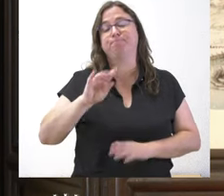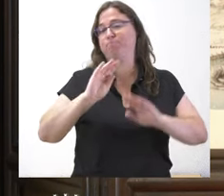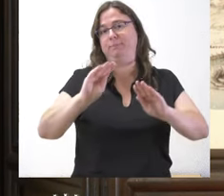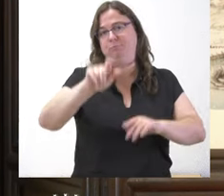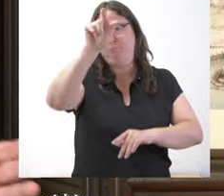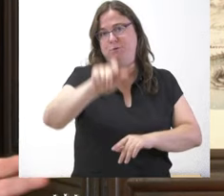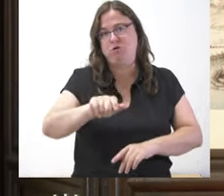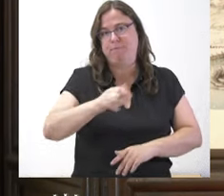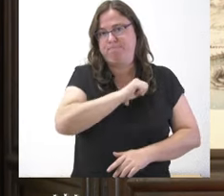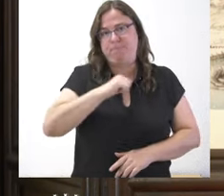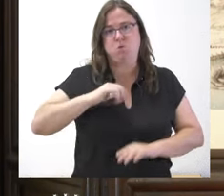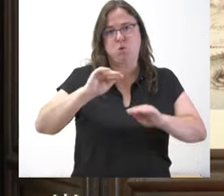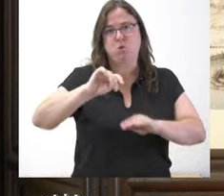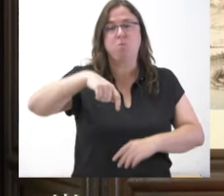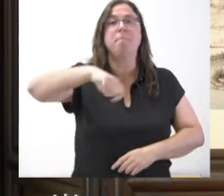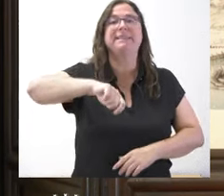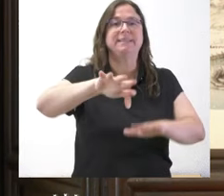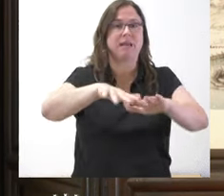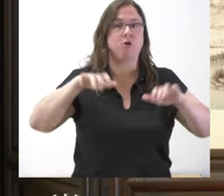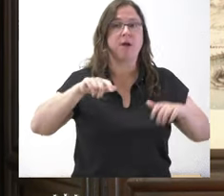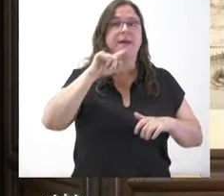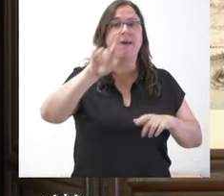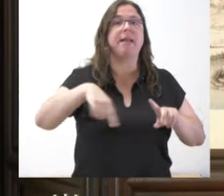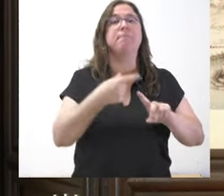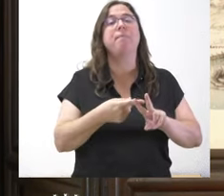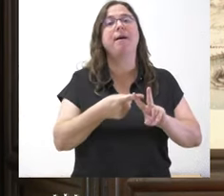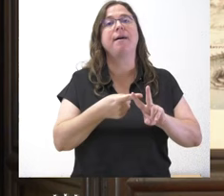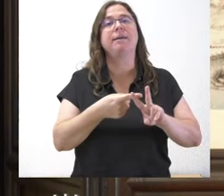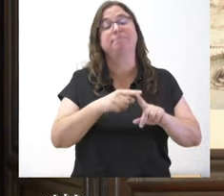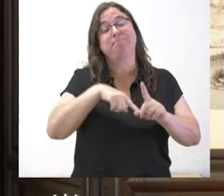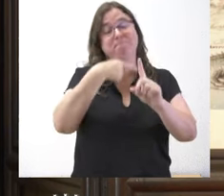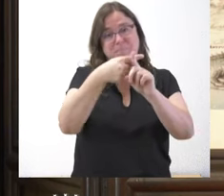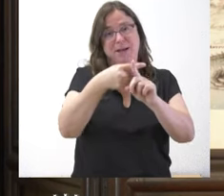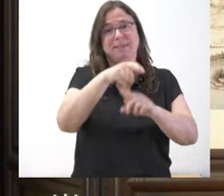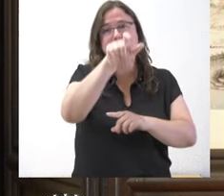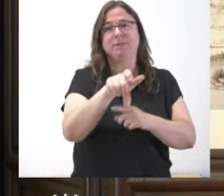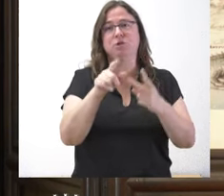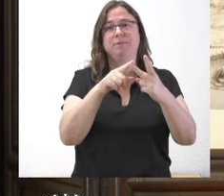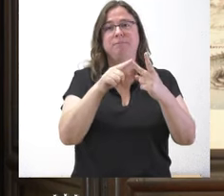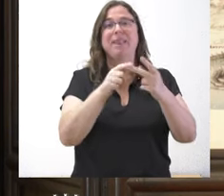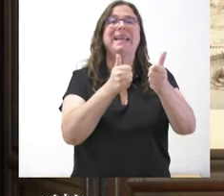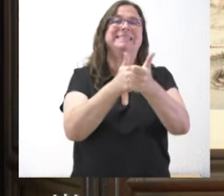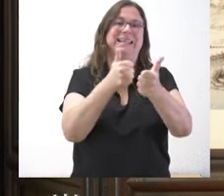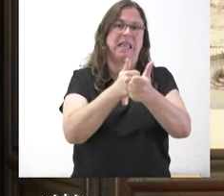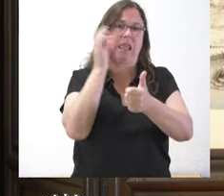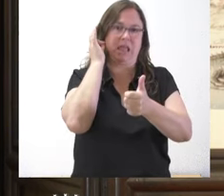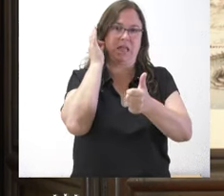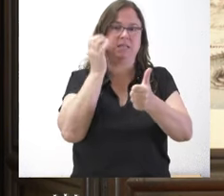las Cortes a él y a las dos personas vamos a él y a la secretaria